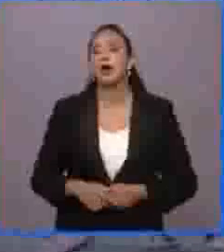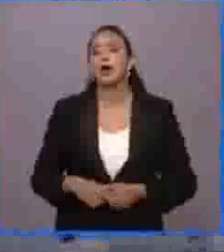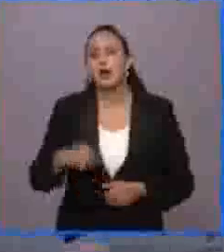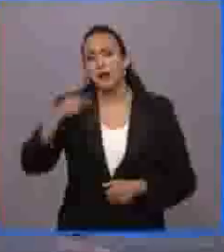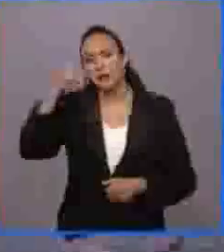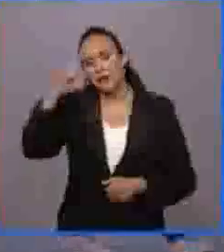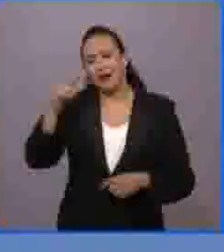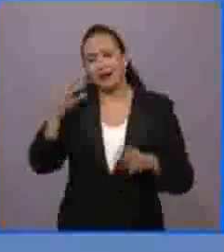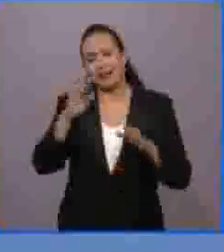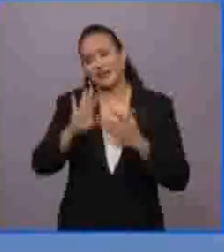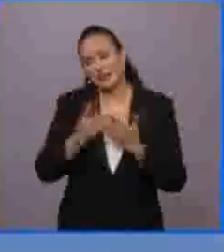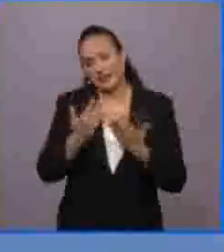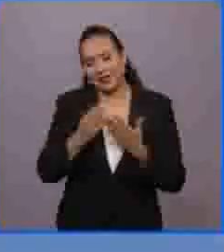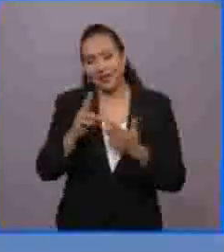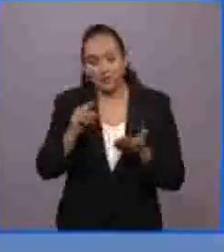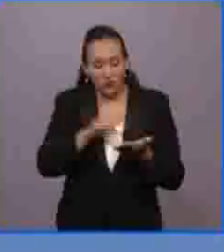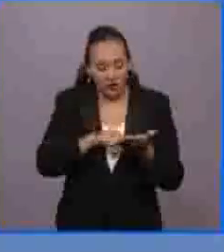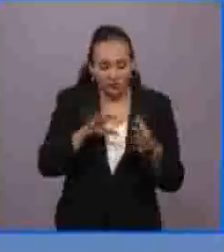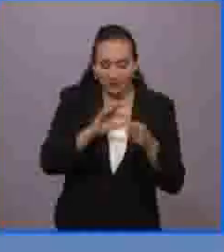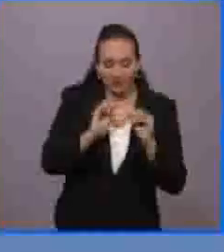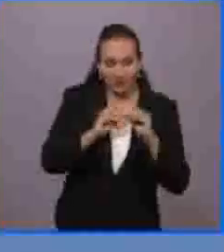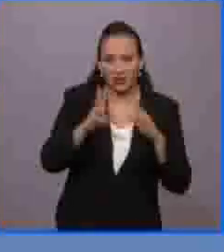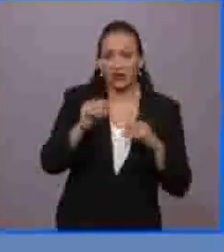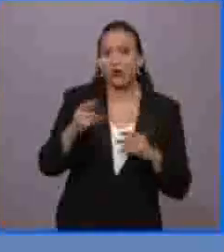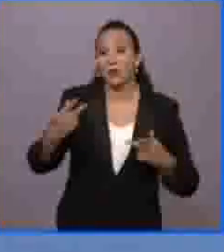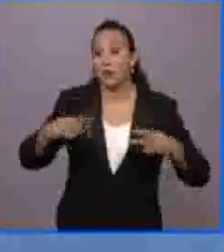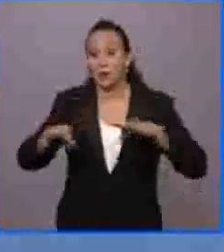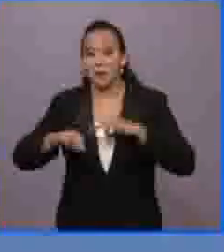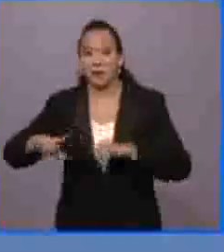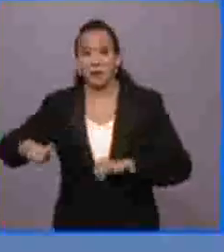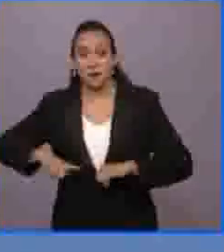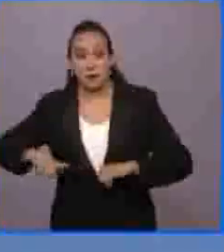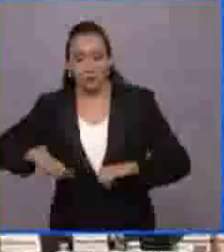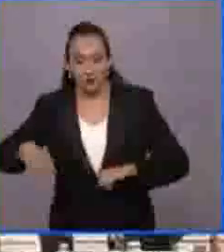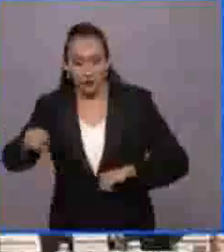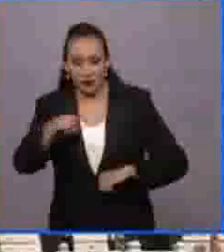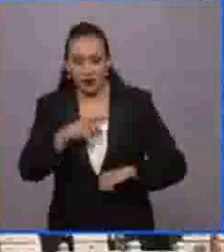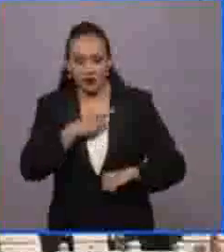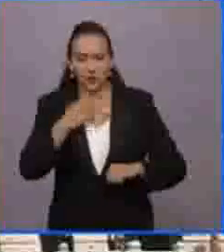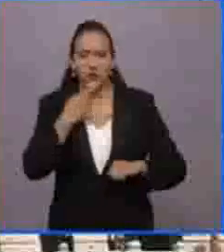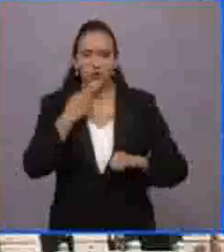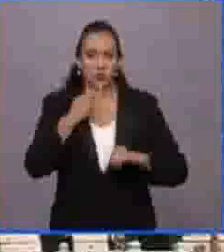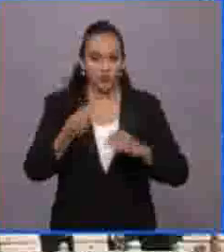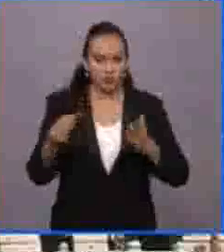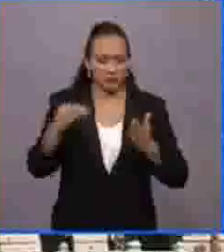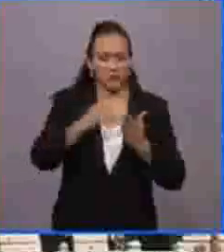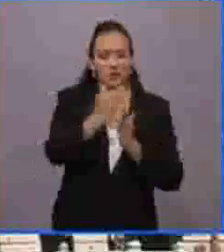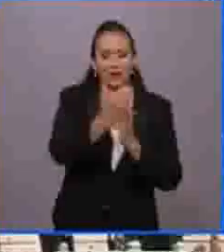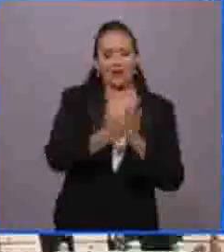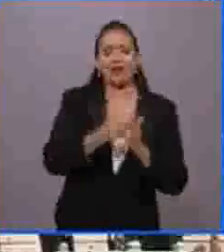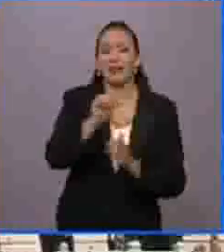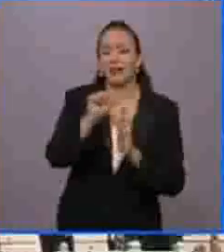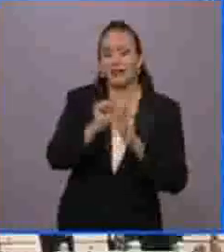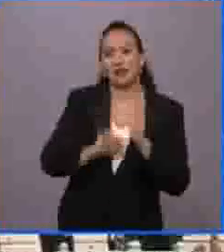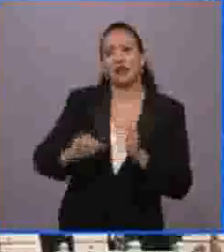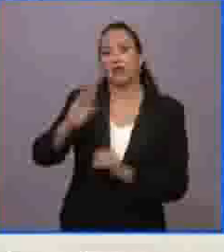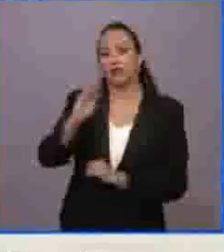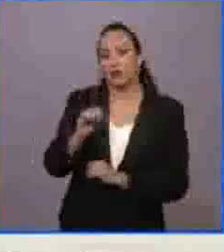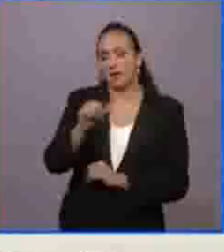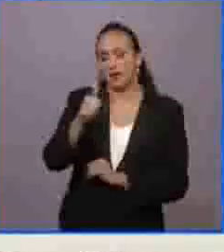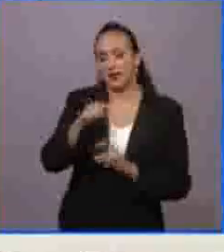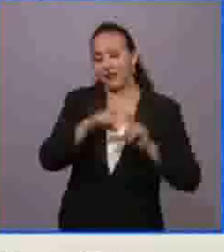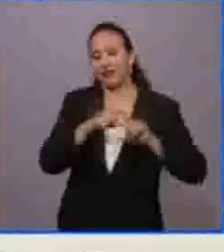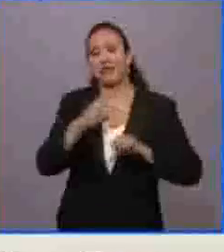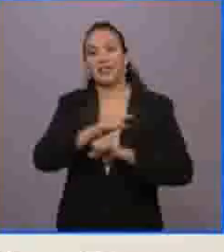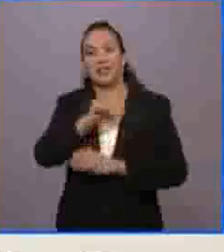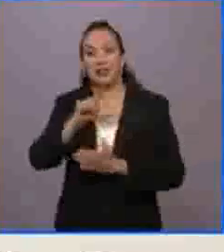vacío normativo en perjuicio de las personas servidoras públicas, se deberá aplicar de manera directa el artículo 96, párrafo segundo,